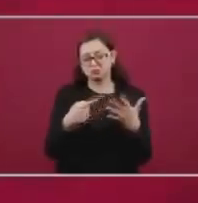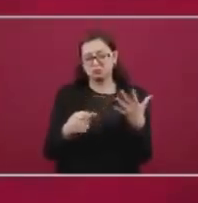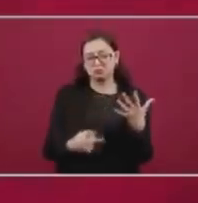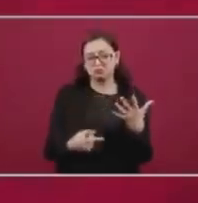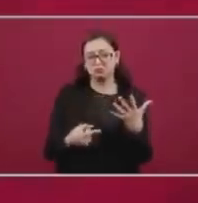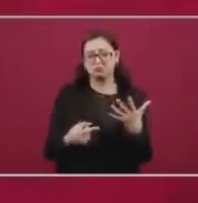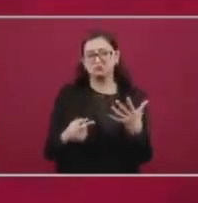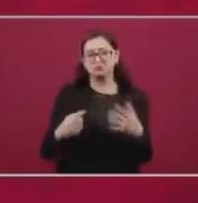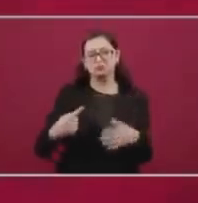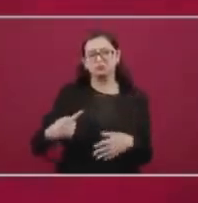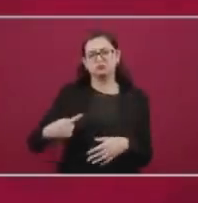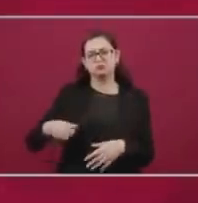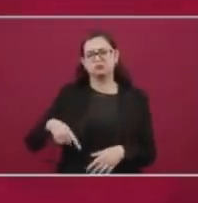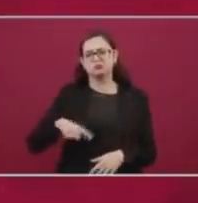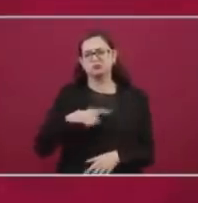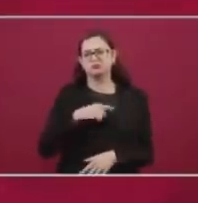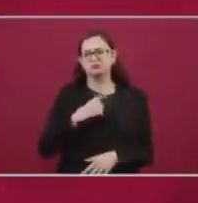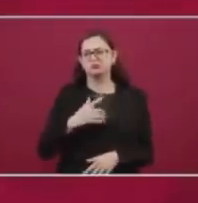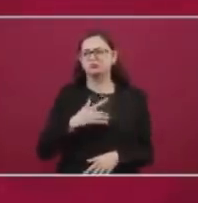que estamos muy